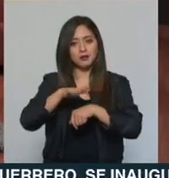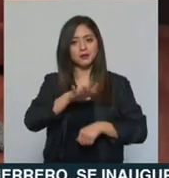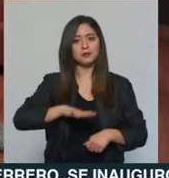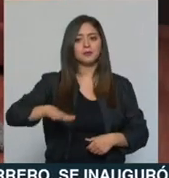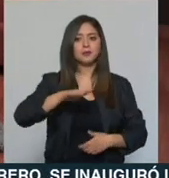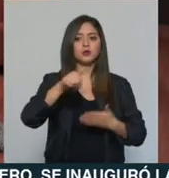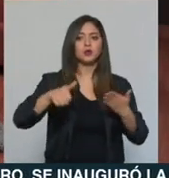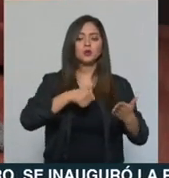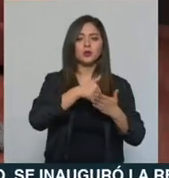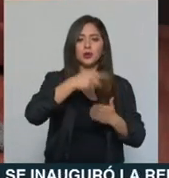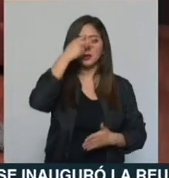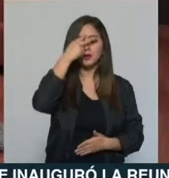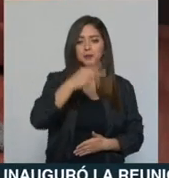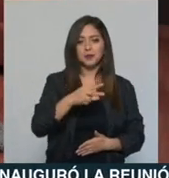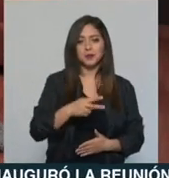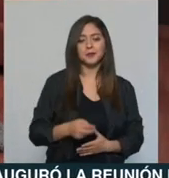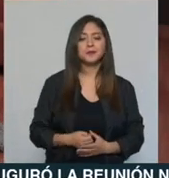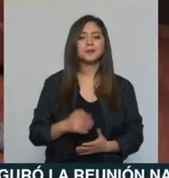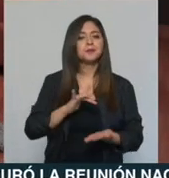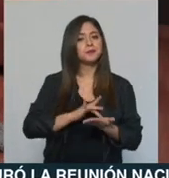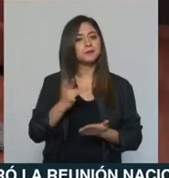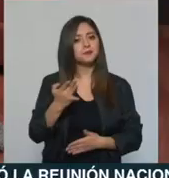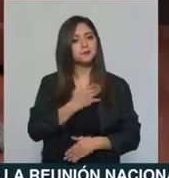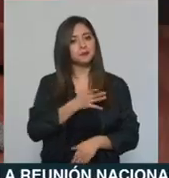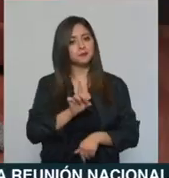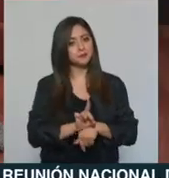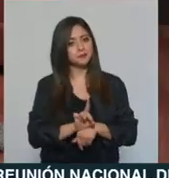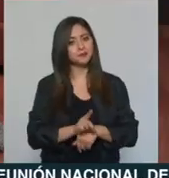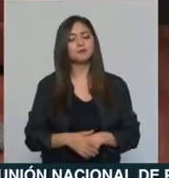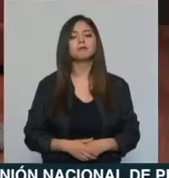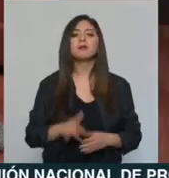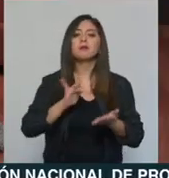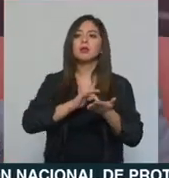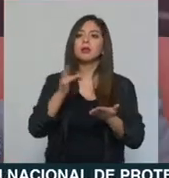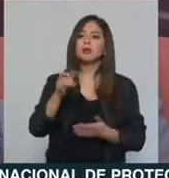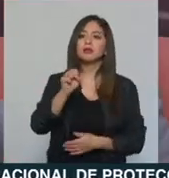Ciudad de México. Gracias y muy buenos días. Gracias a ti, Saray, muchísimas gracias por este reporte.